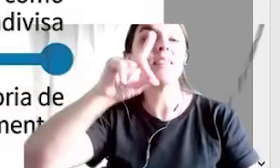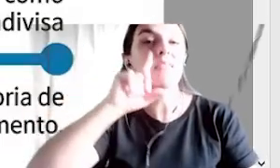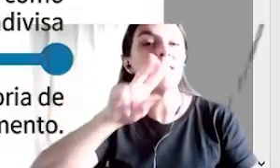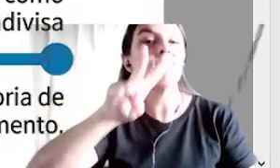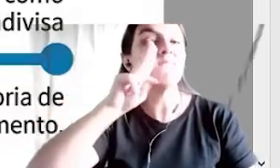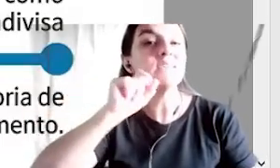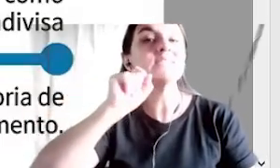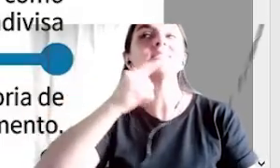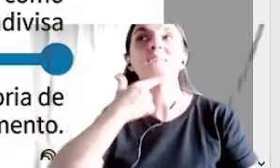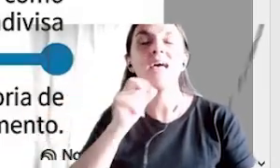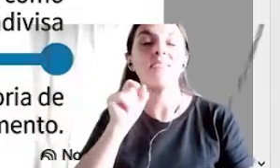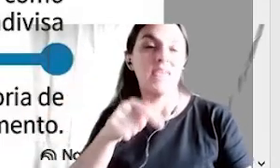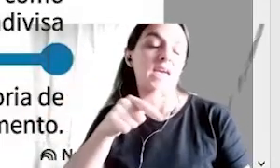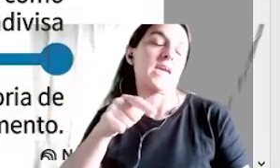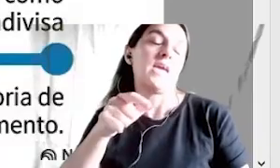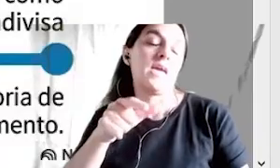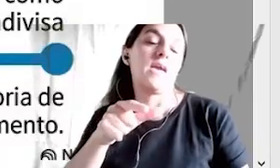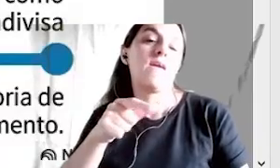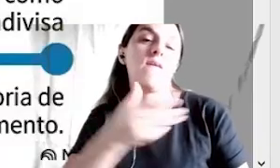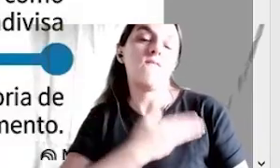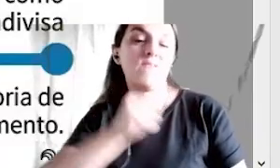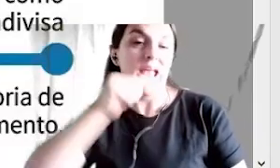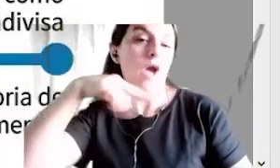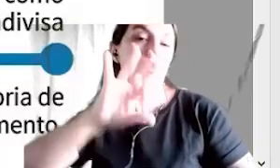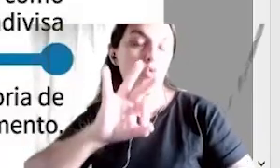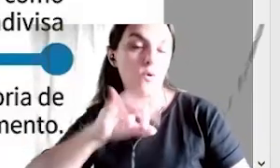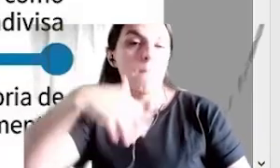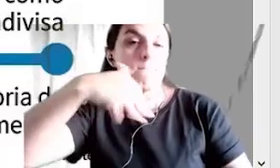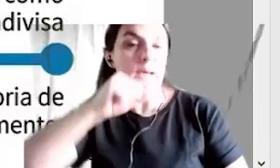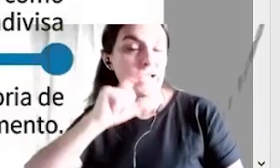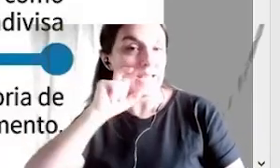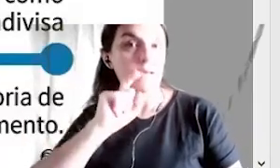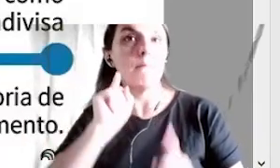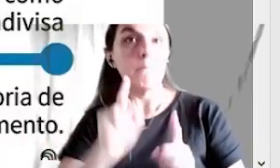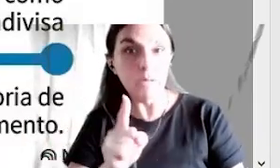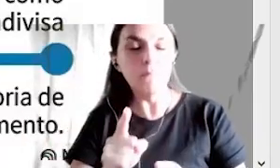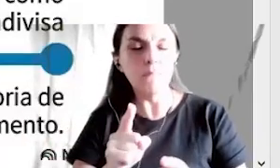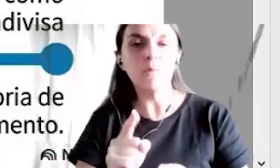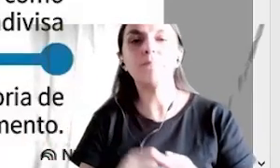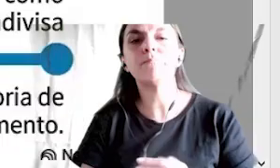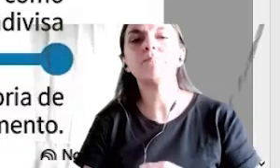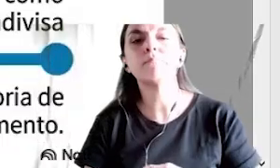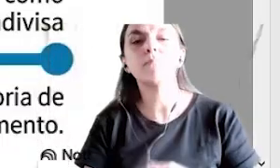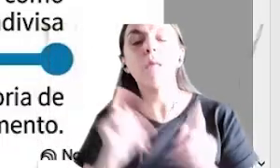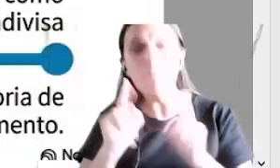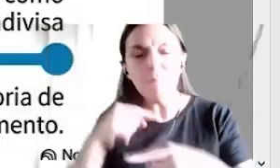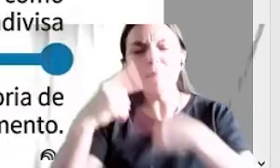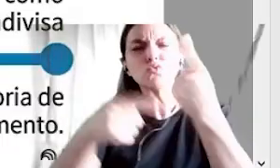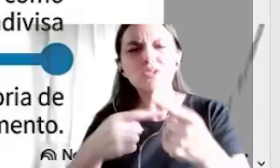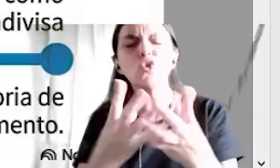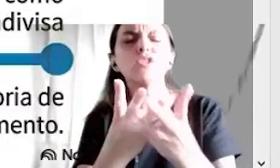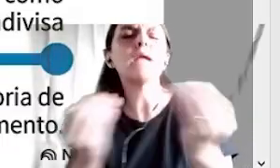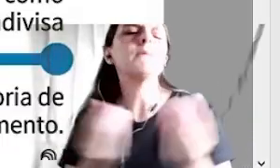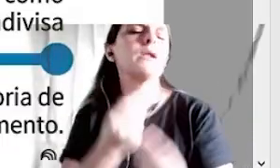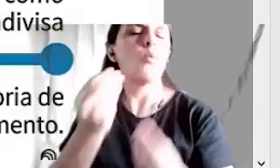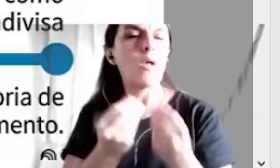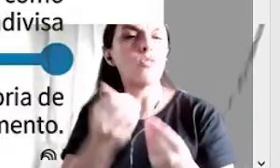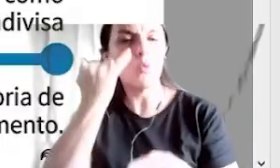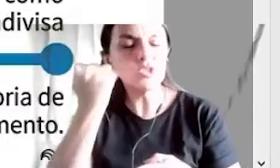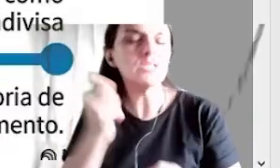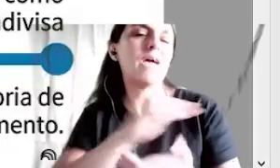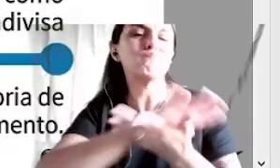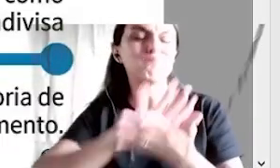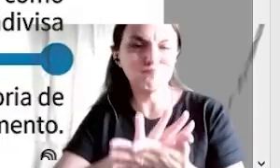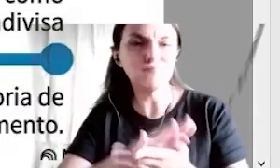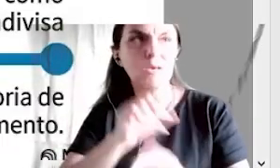Para el derecho tributario, recién la sucesión indivisa se finaliza con la partición de la sucesión. Esto es